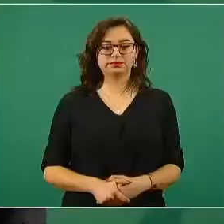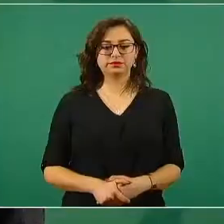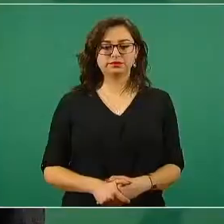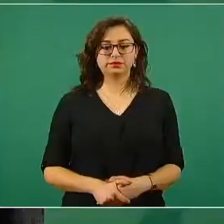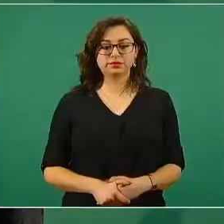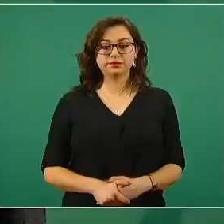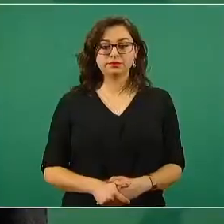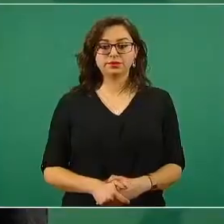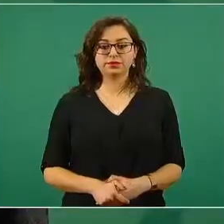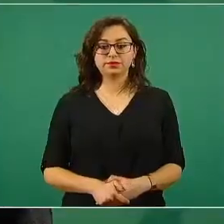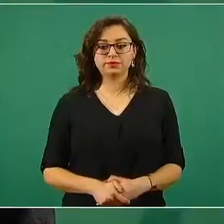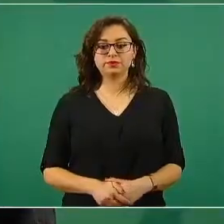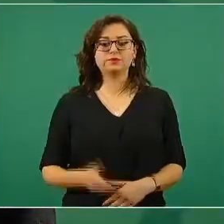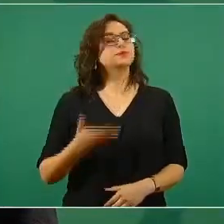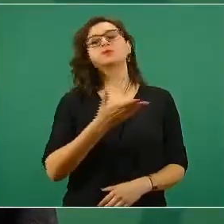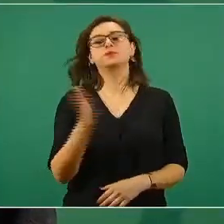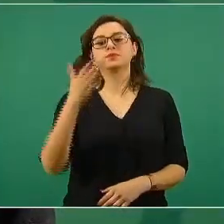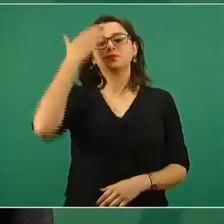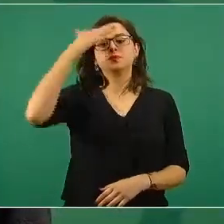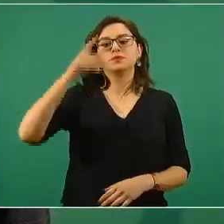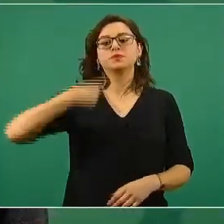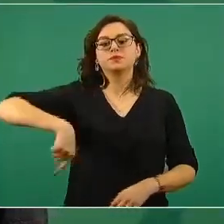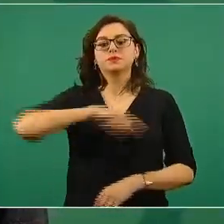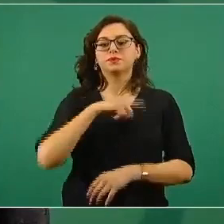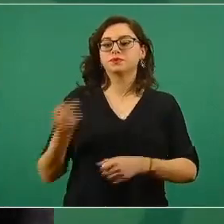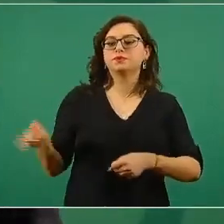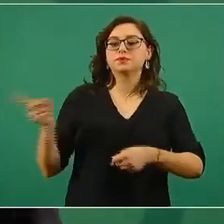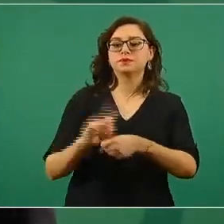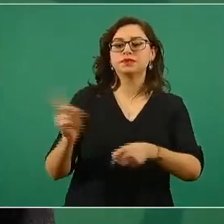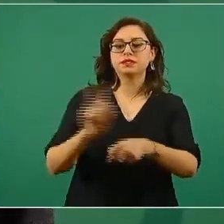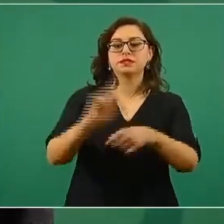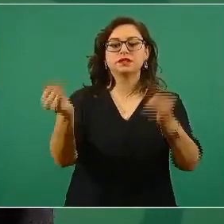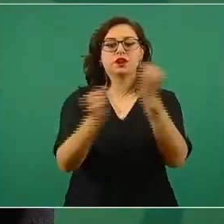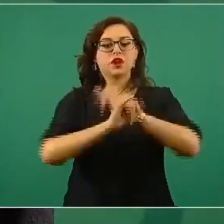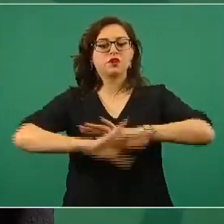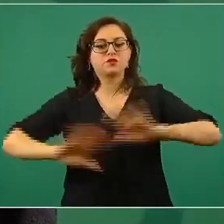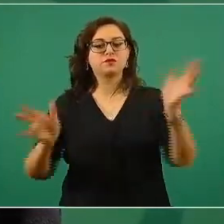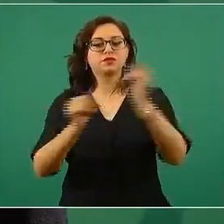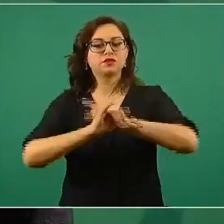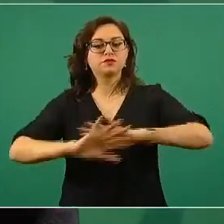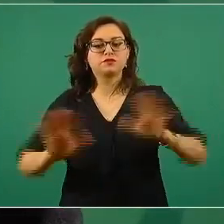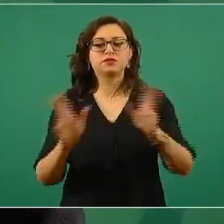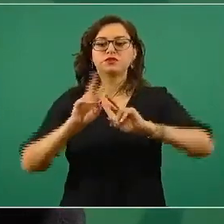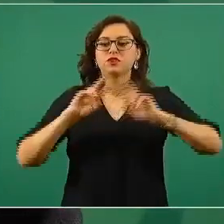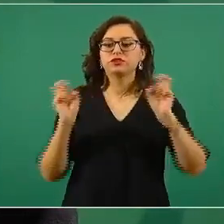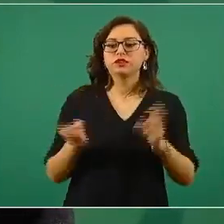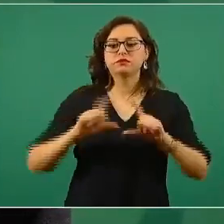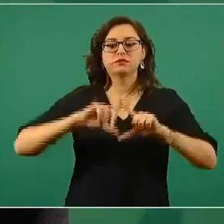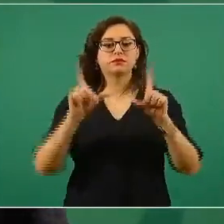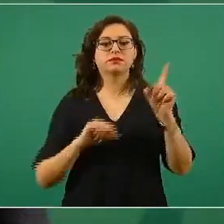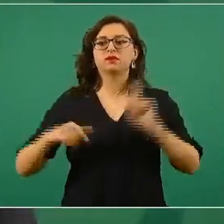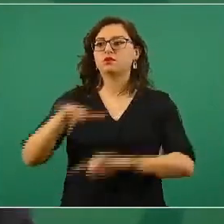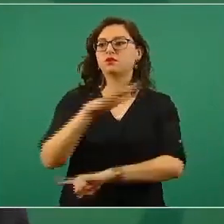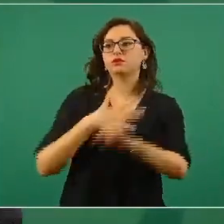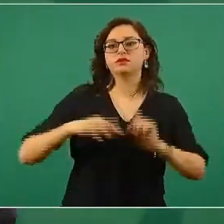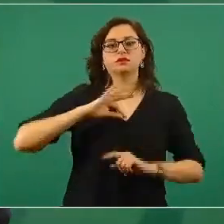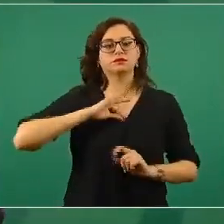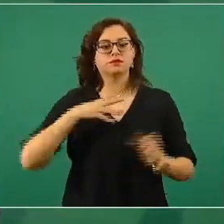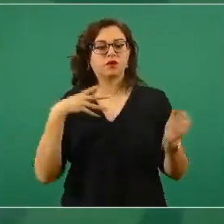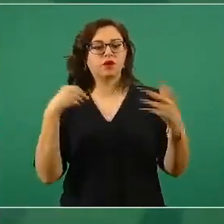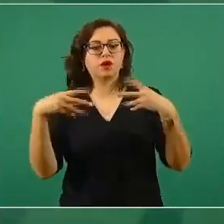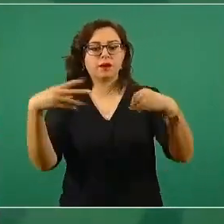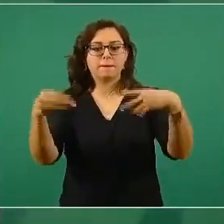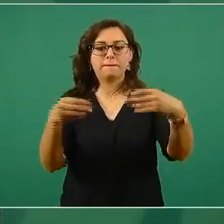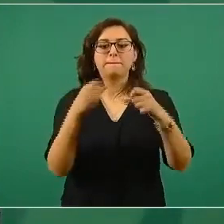actualizamos la información, la estadística en relación al comportamiento de la epidemia en México, así como